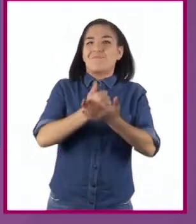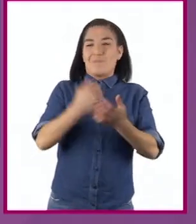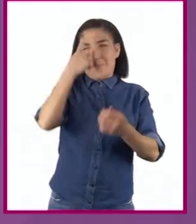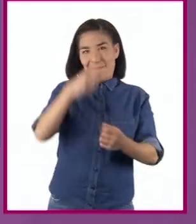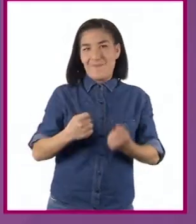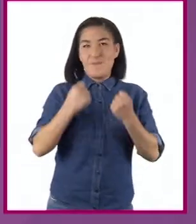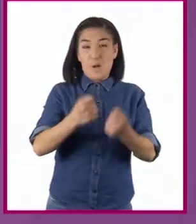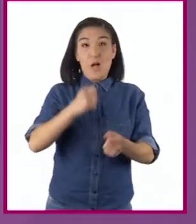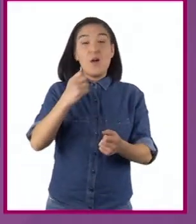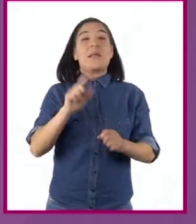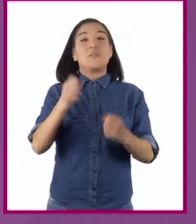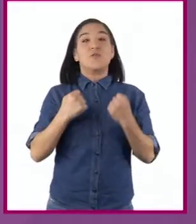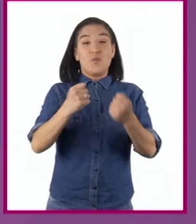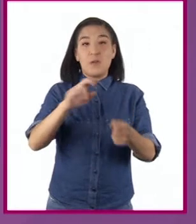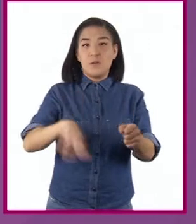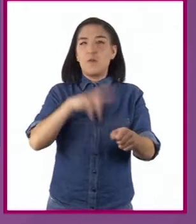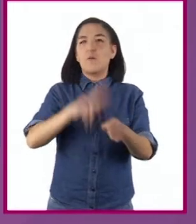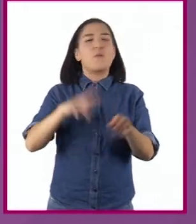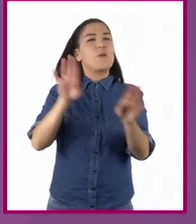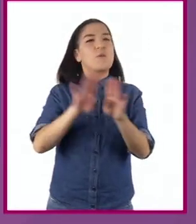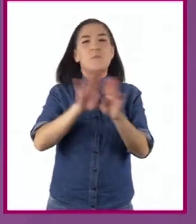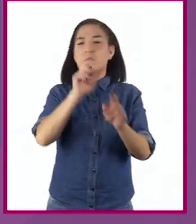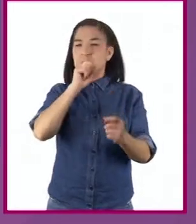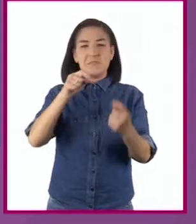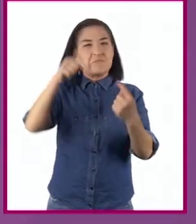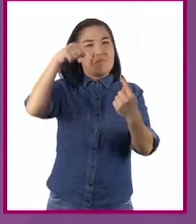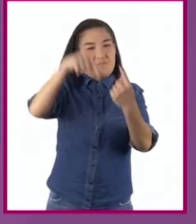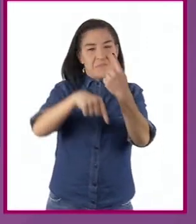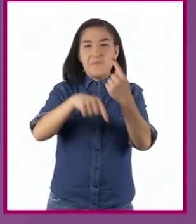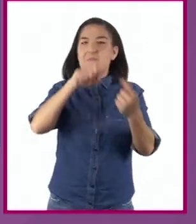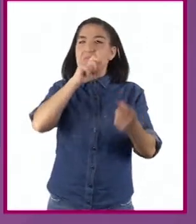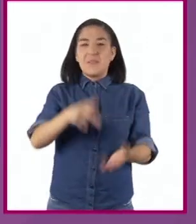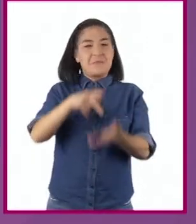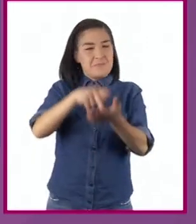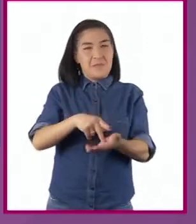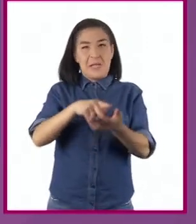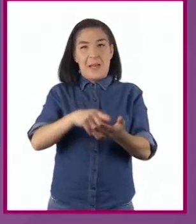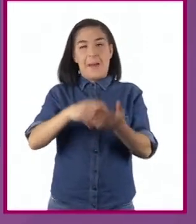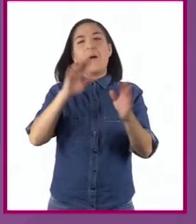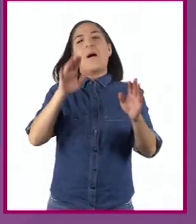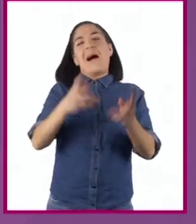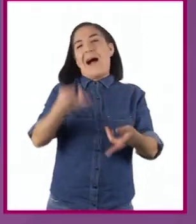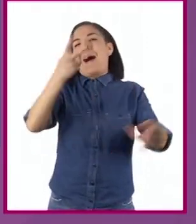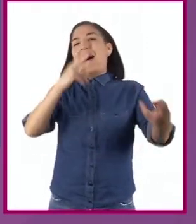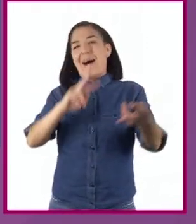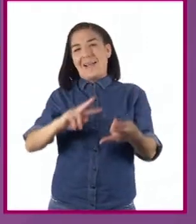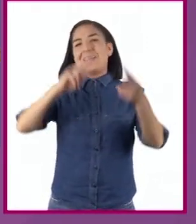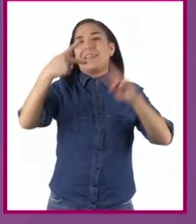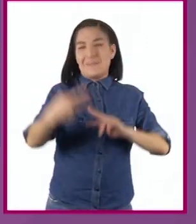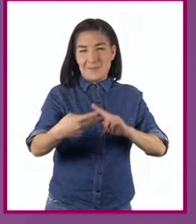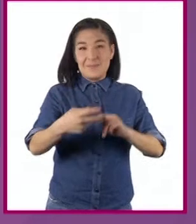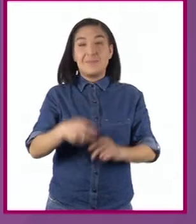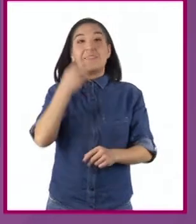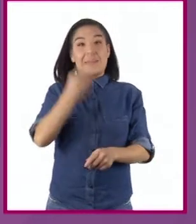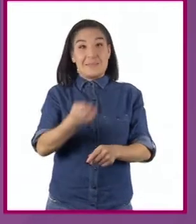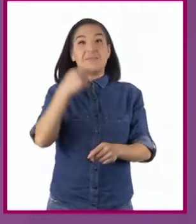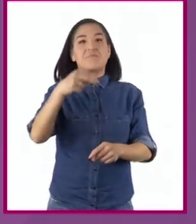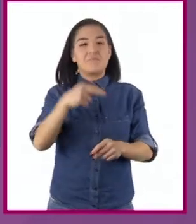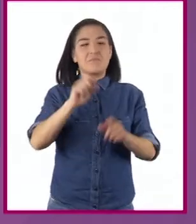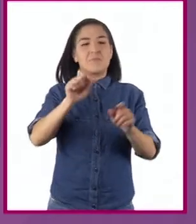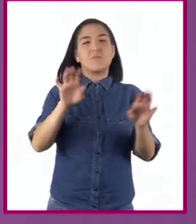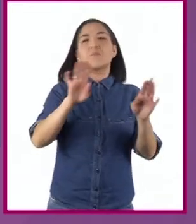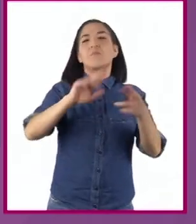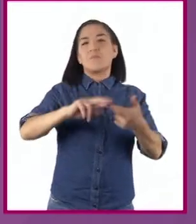La fuerza normal es de igual magnitud y dirección que el peso, pero en sentido contrario. Esta fuerza se relaciona